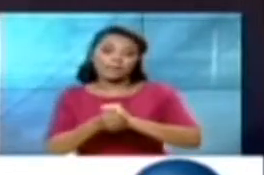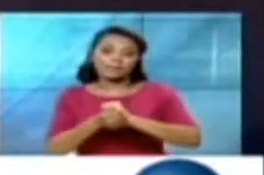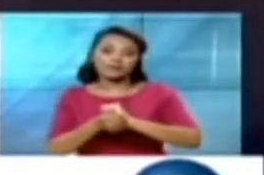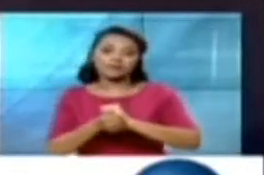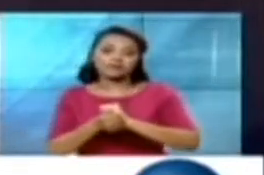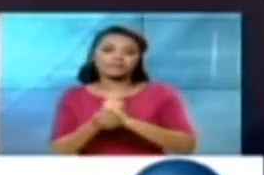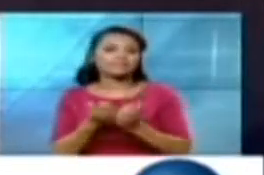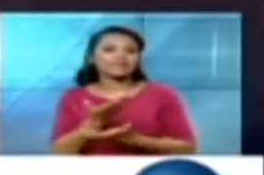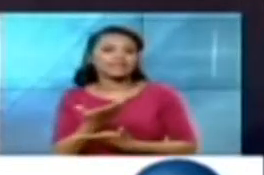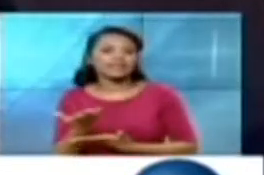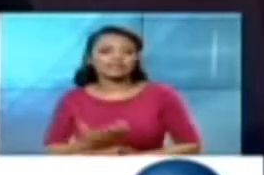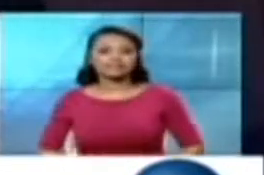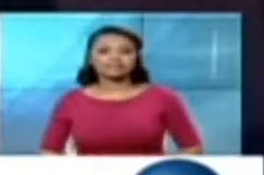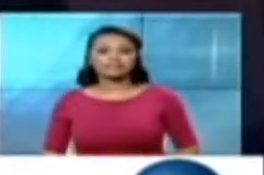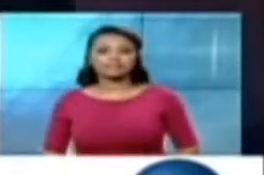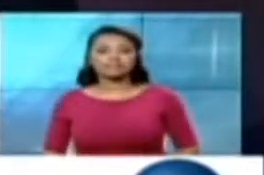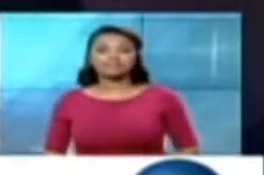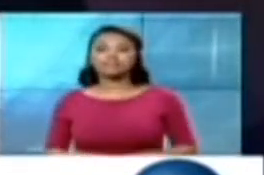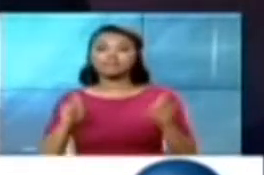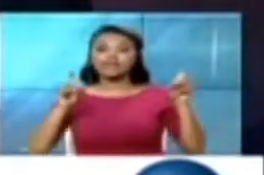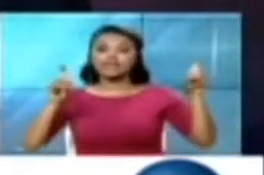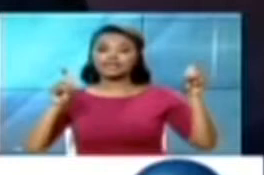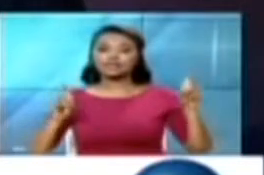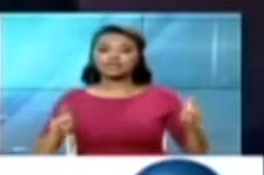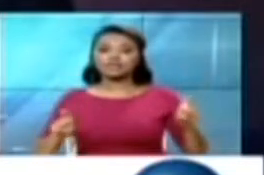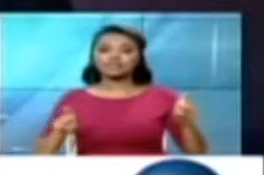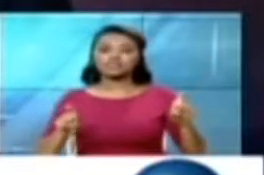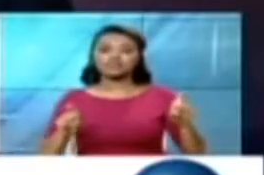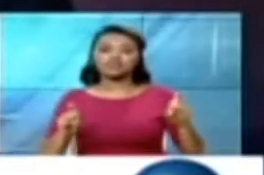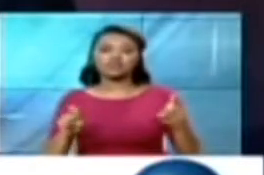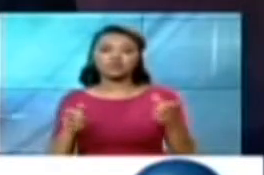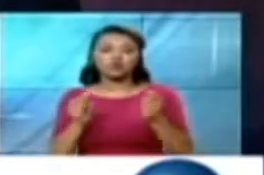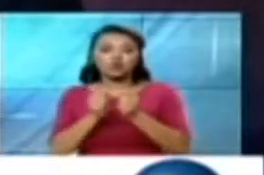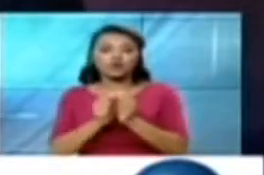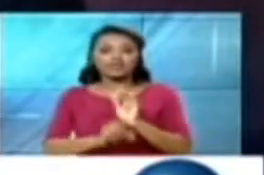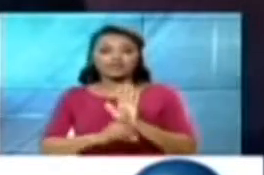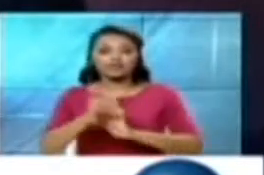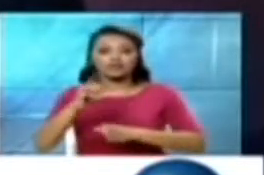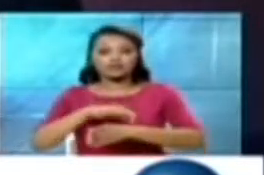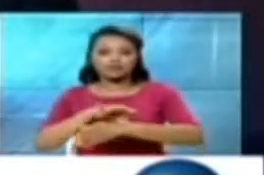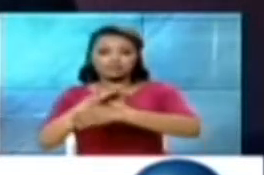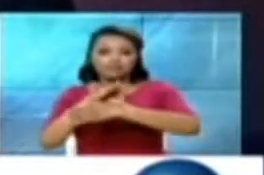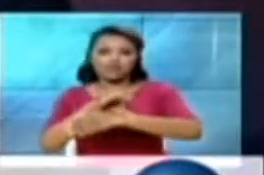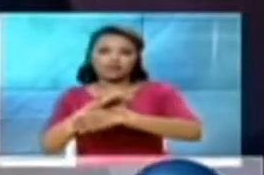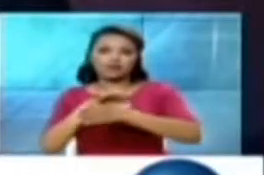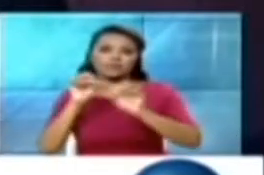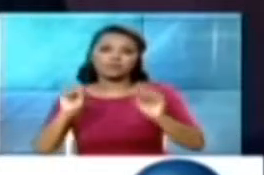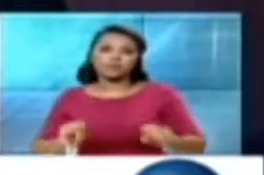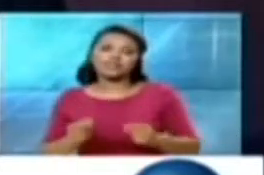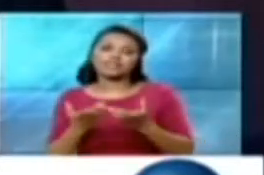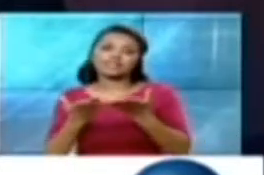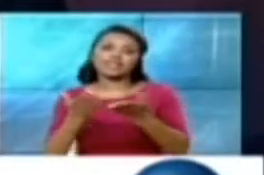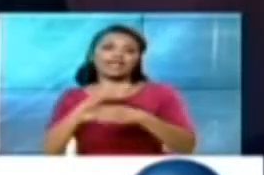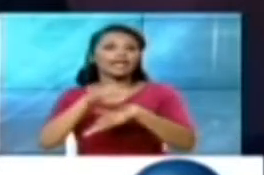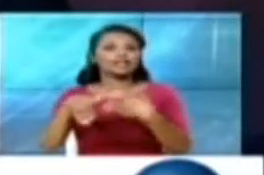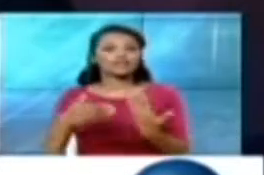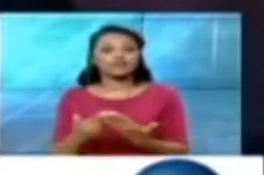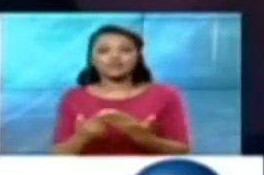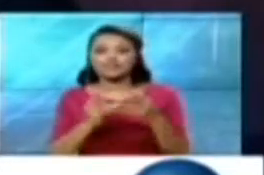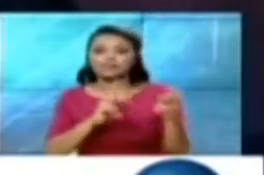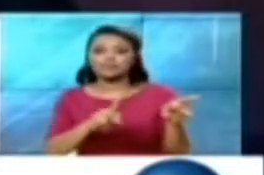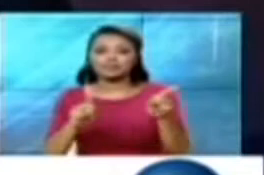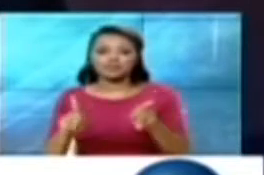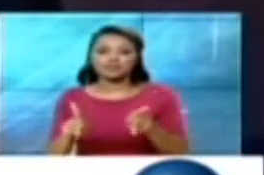qué? Para que esa educación vinculada al desarrollo humano llegue a todo nuestro